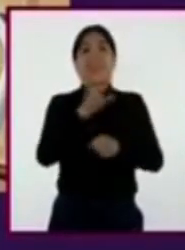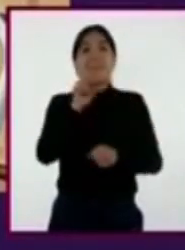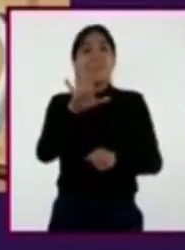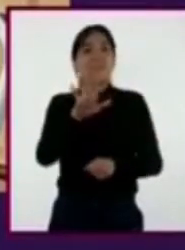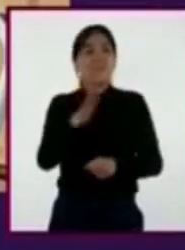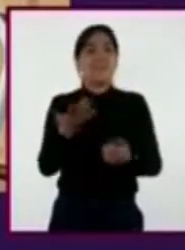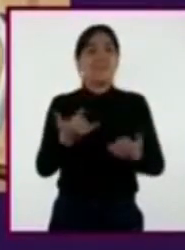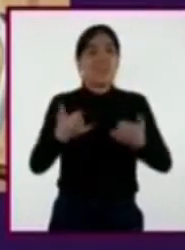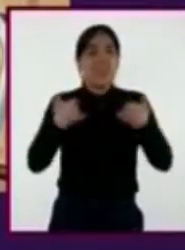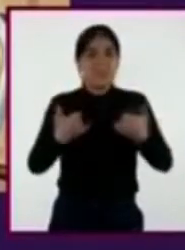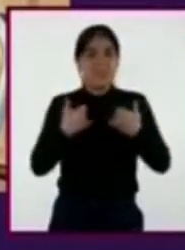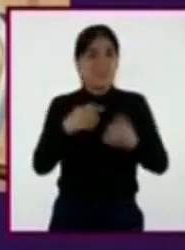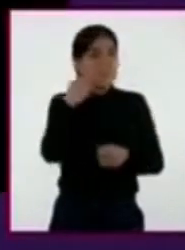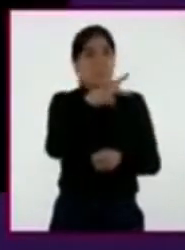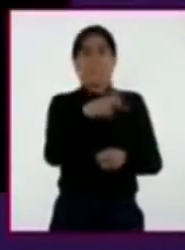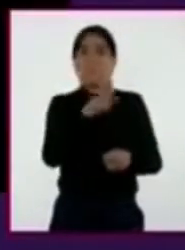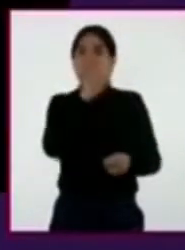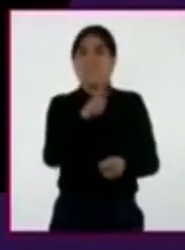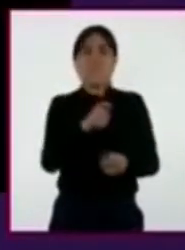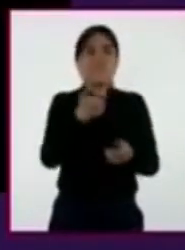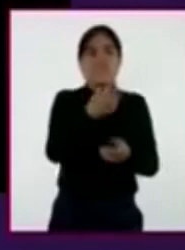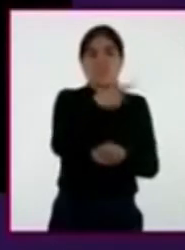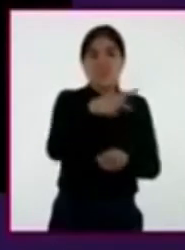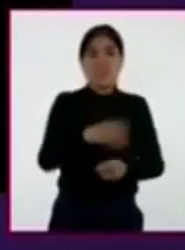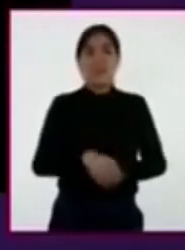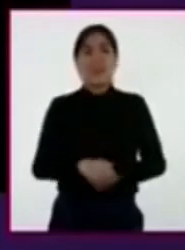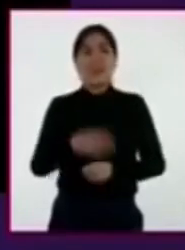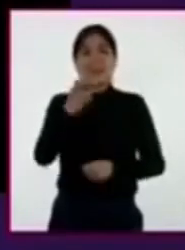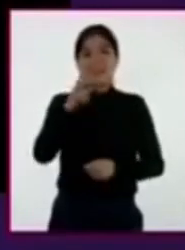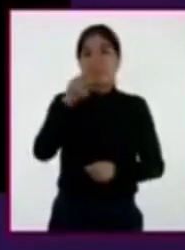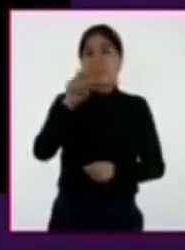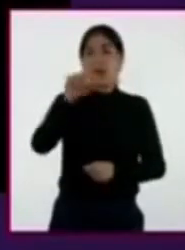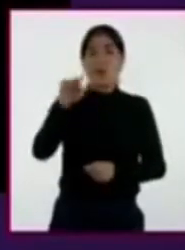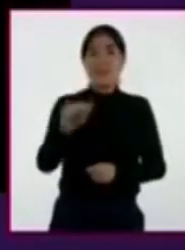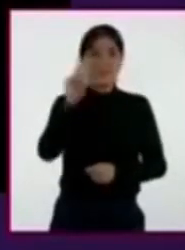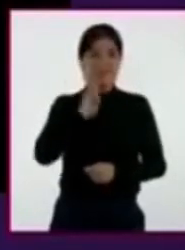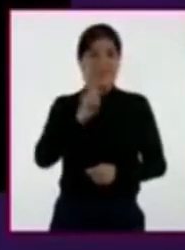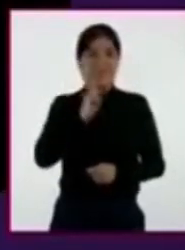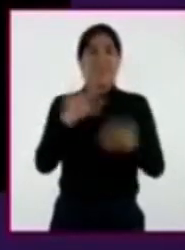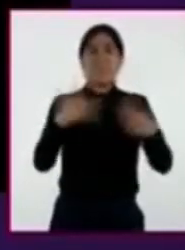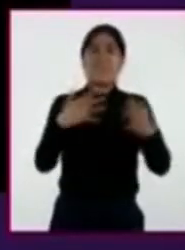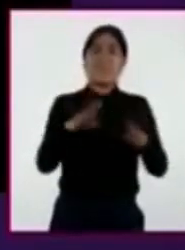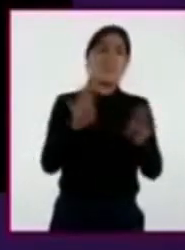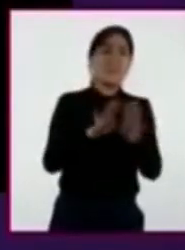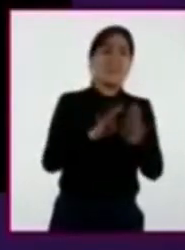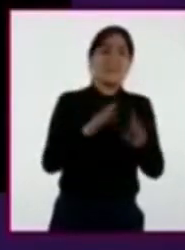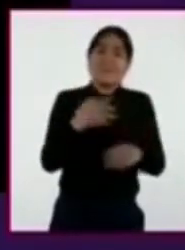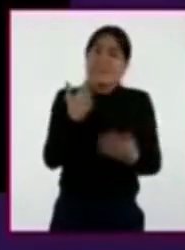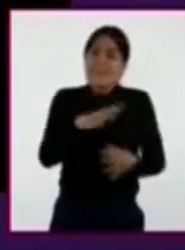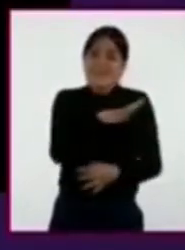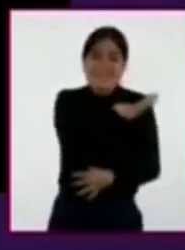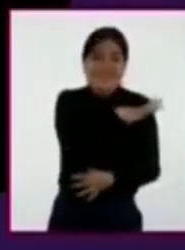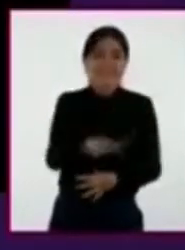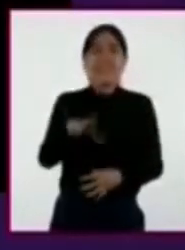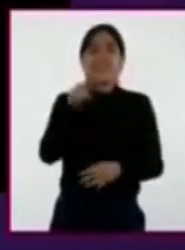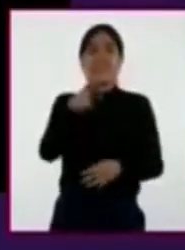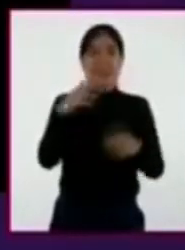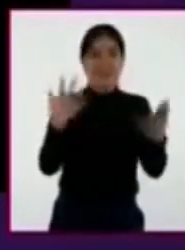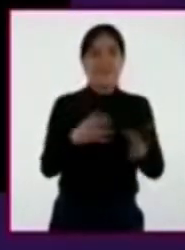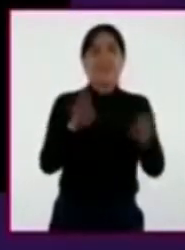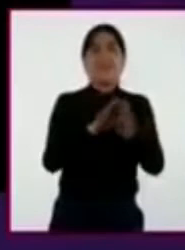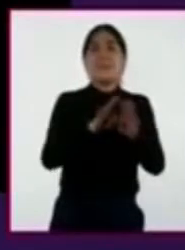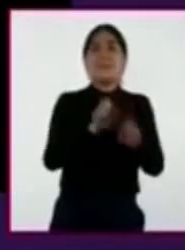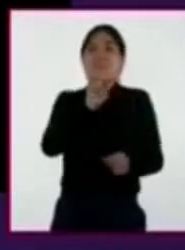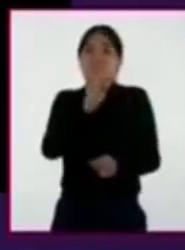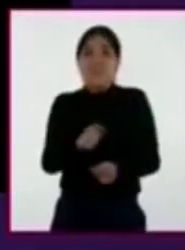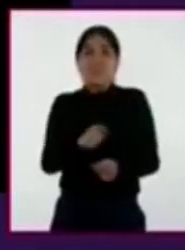lo hizo con sus propios recursos. Pola era en este sentido extraordinaria, extraordinaria, porque ella podía ser a su